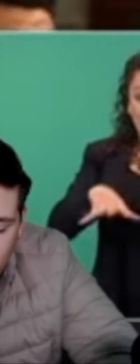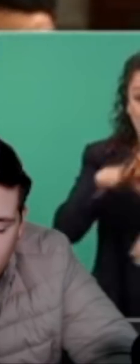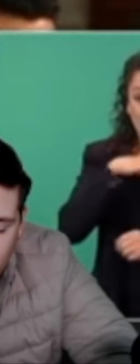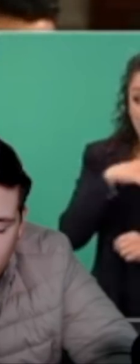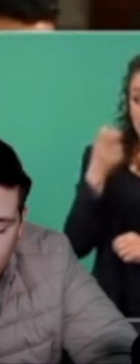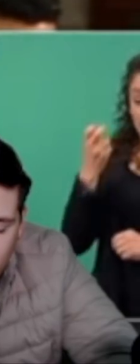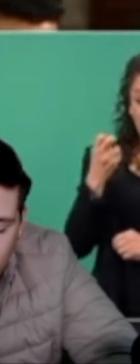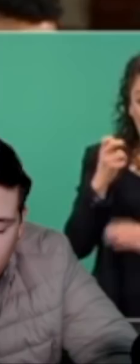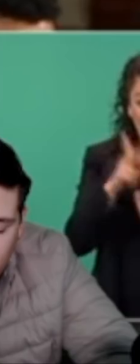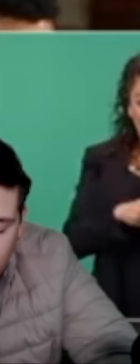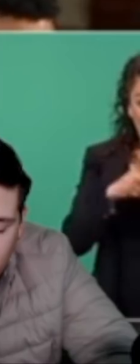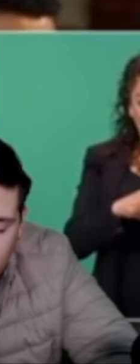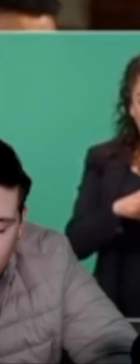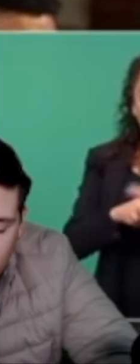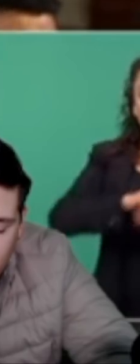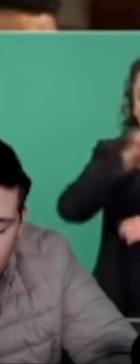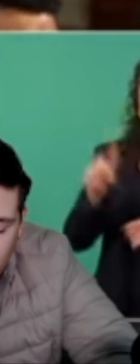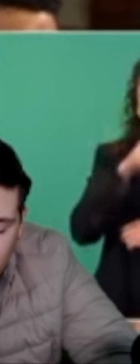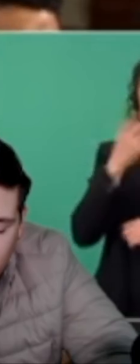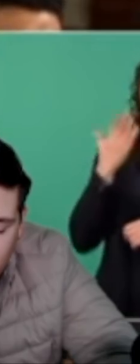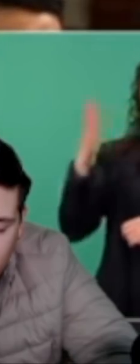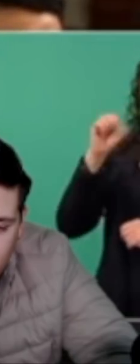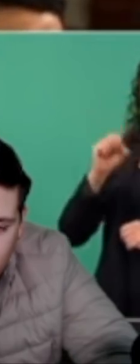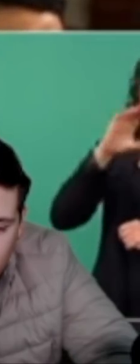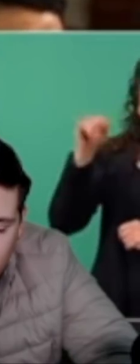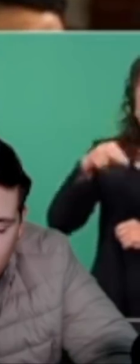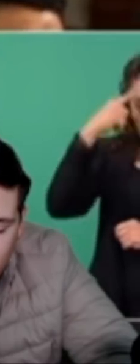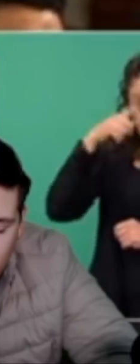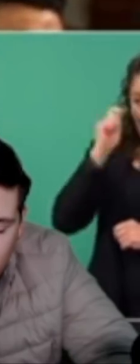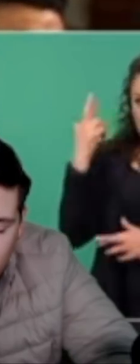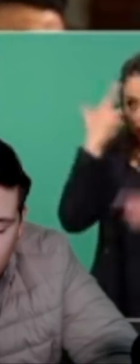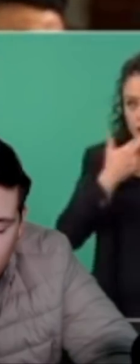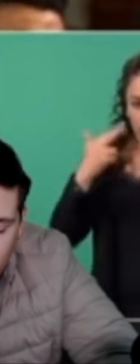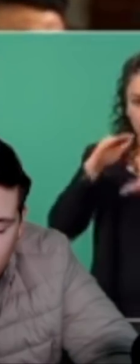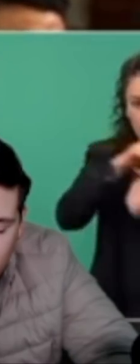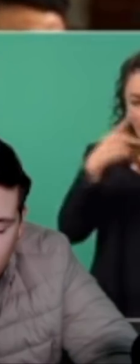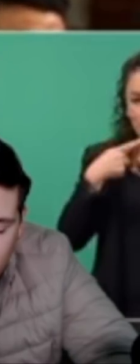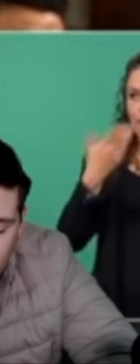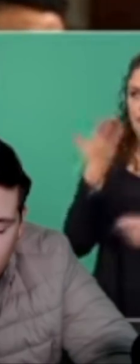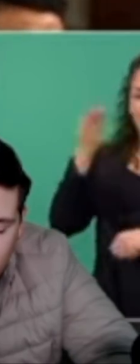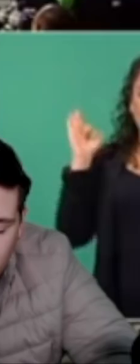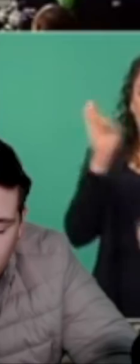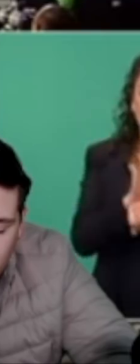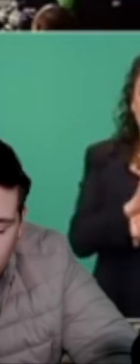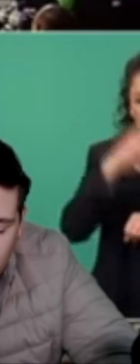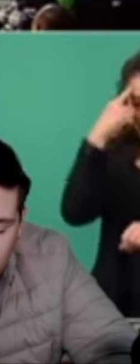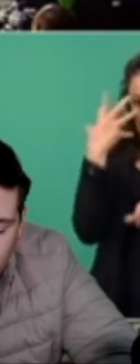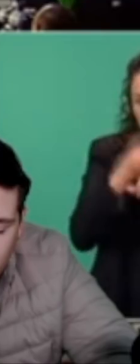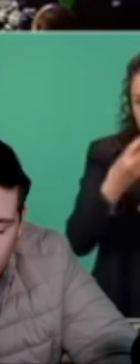documental, pedirle a la Suprema Corte de Justicia que atraiga el caso del amparo y que lo resuelva por ser un asunto de